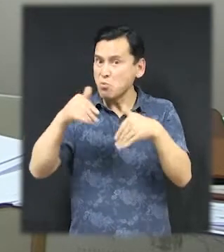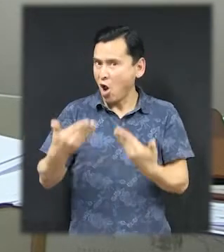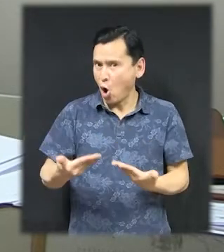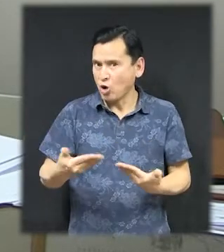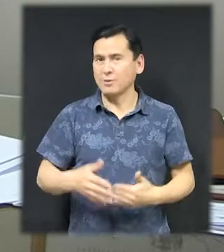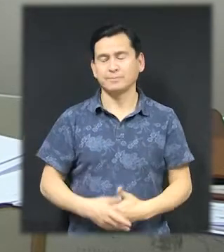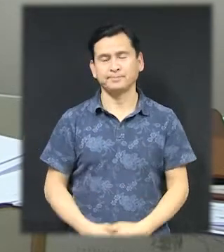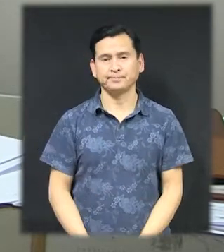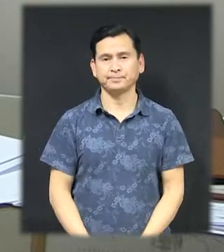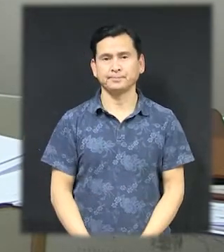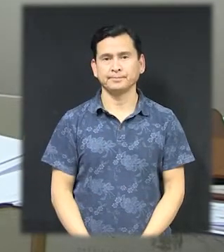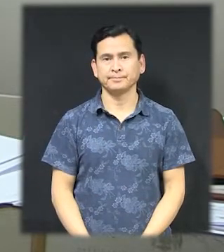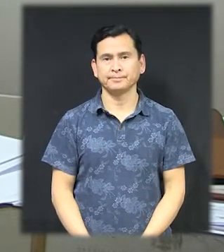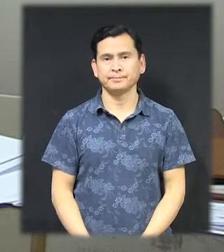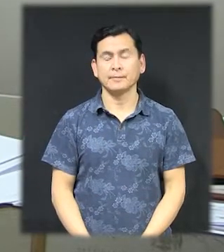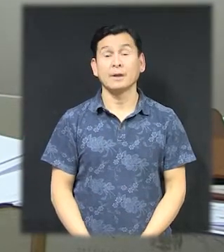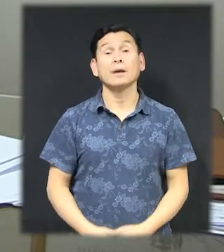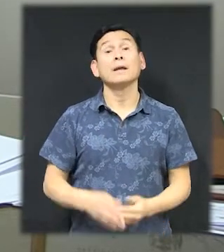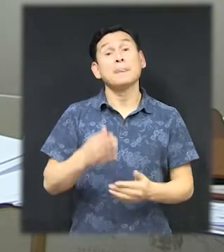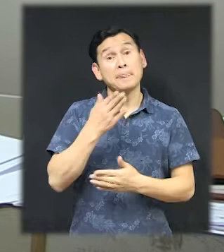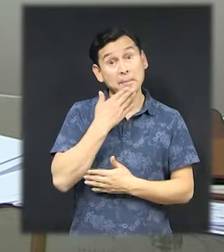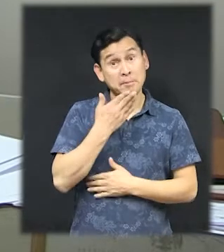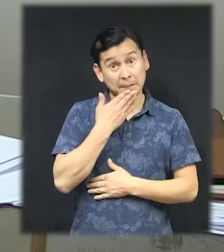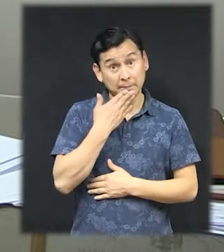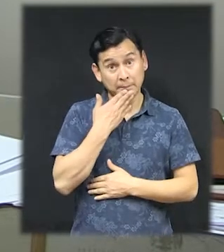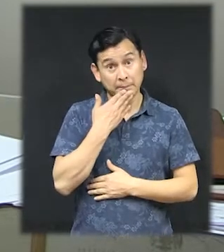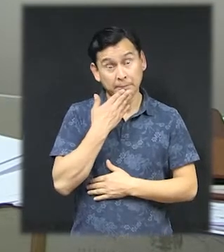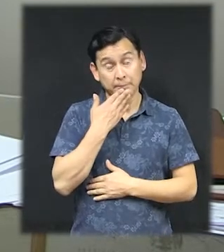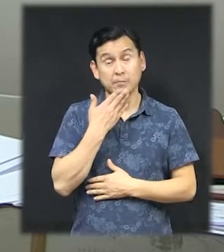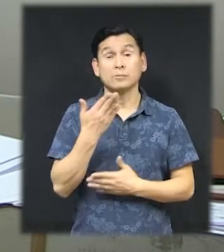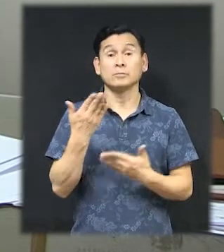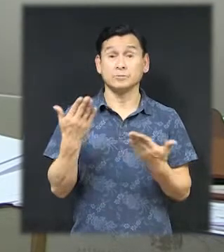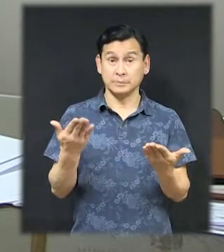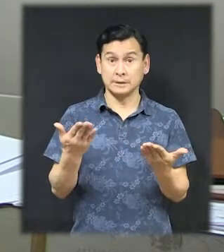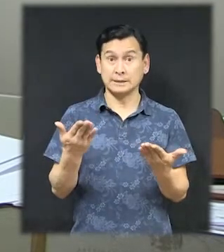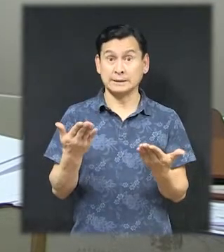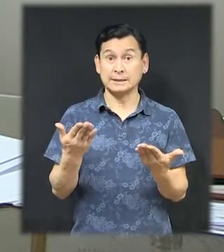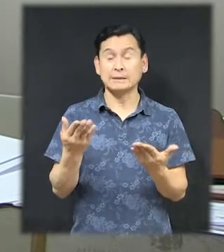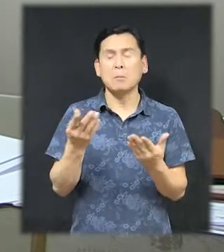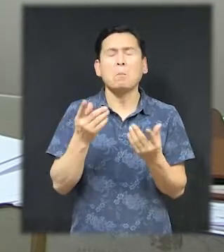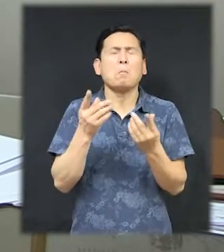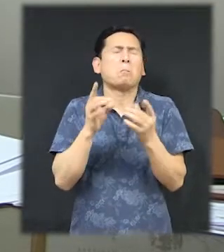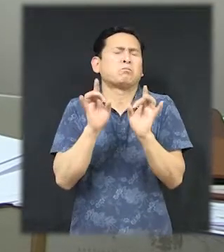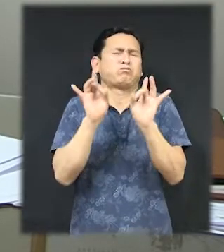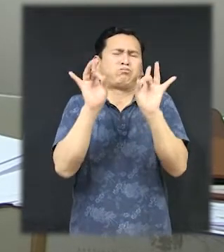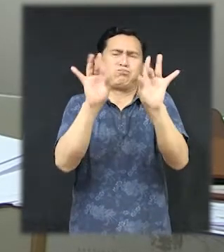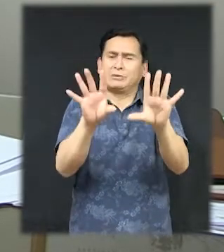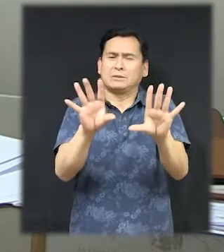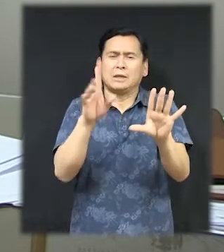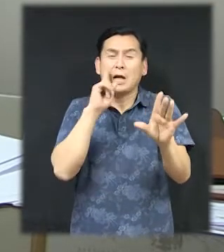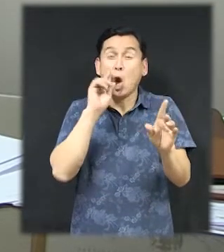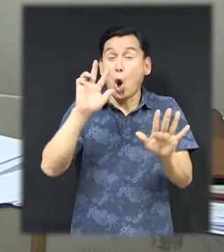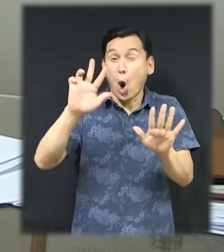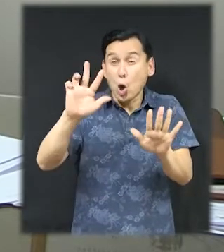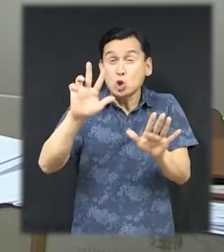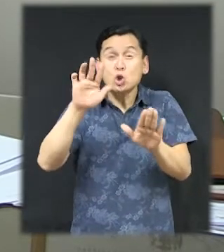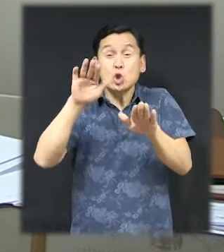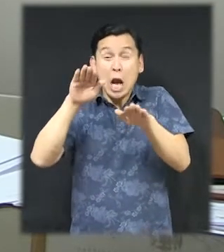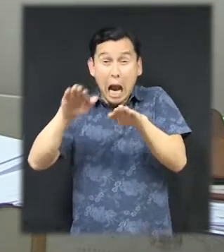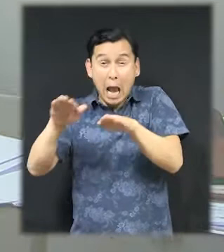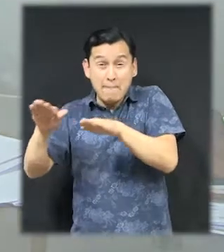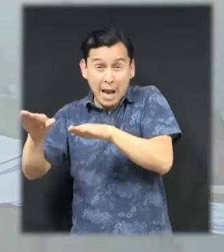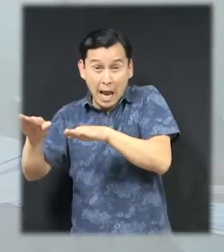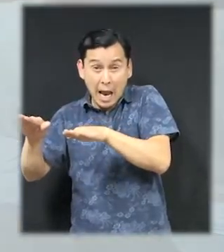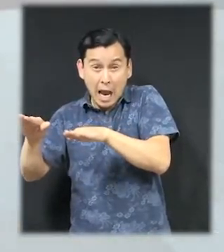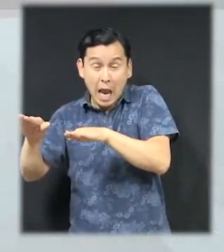días. No conformes con eso, si tuviéramos que eventualmente pasar de las 8 camas